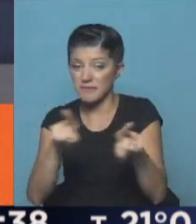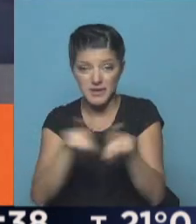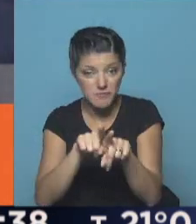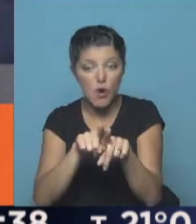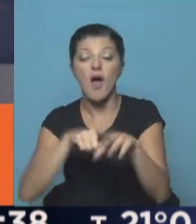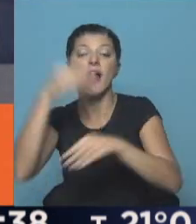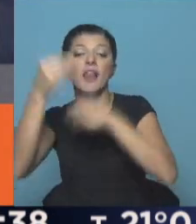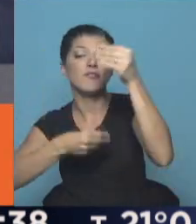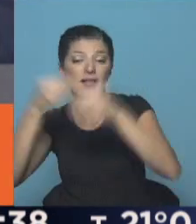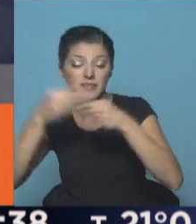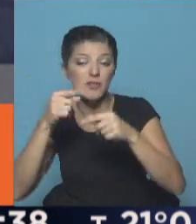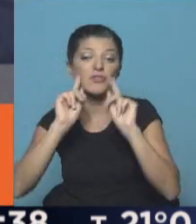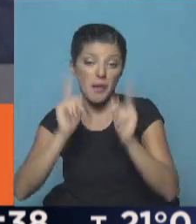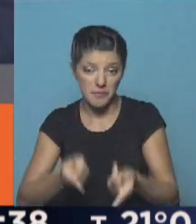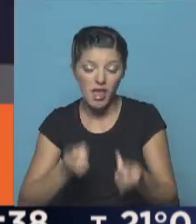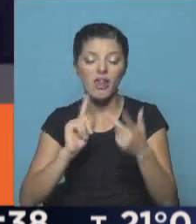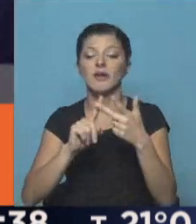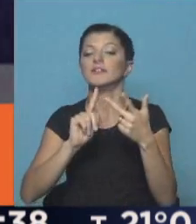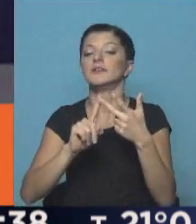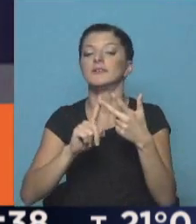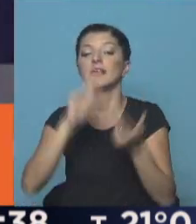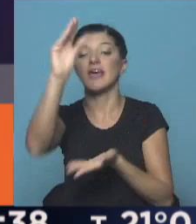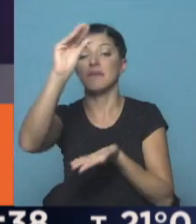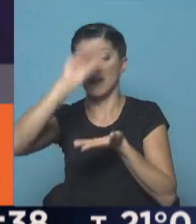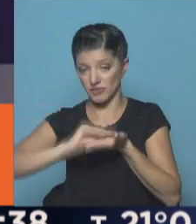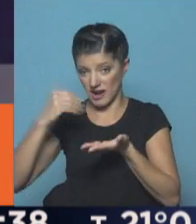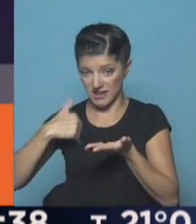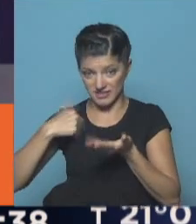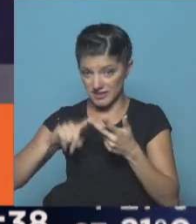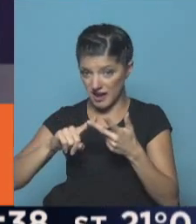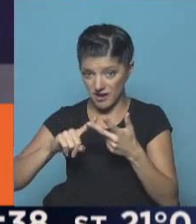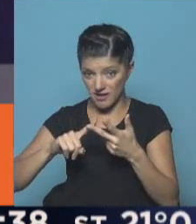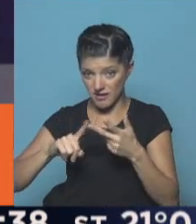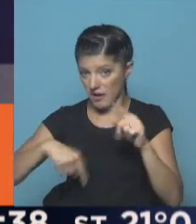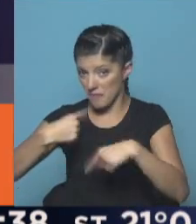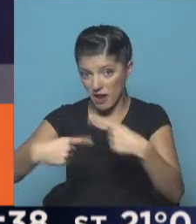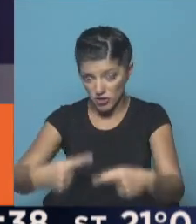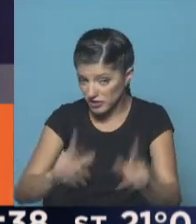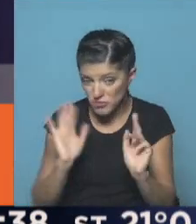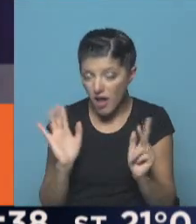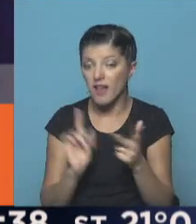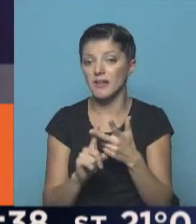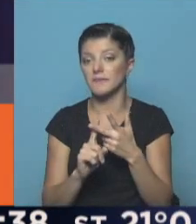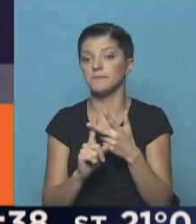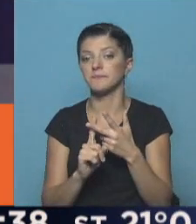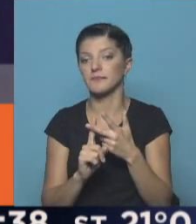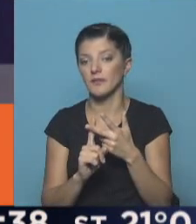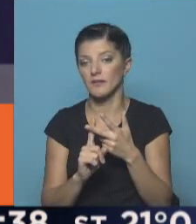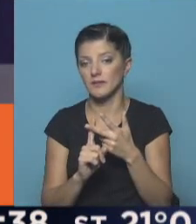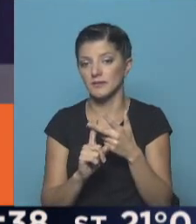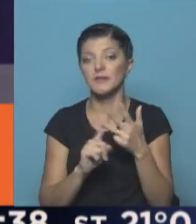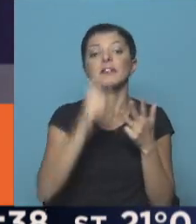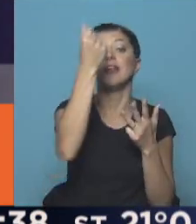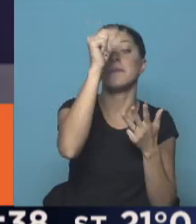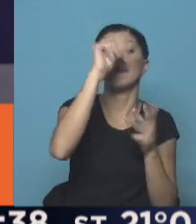flujo financiero, las inversiones en la Argentina lo va a terminar los argentinos y los inversionistas